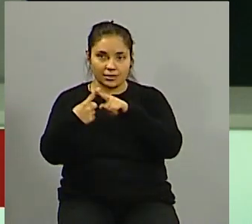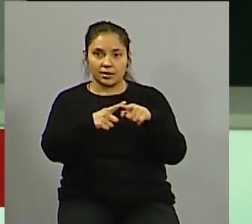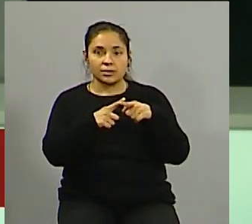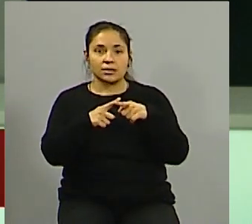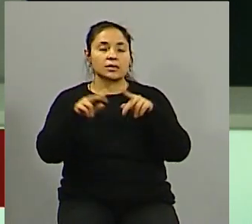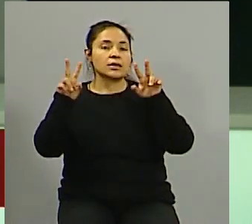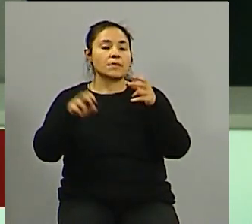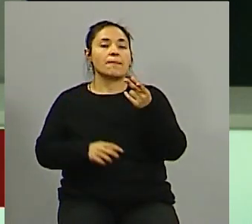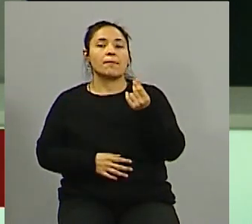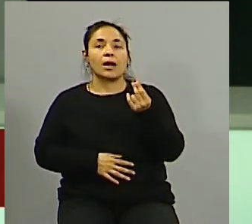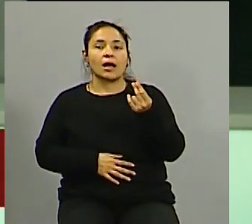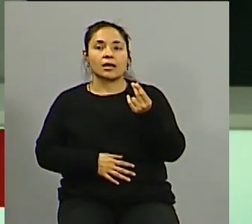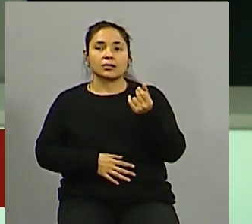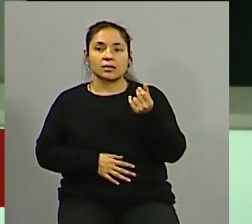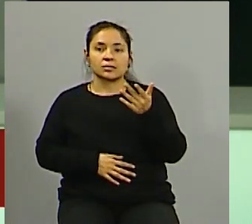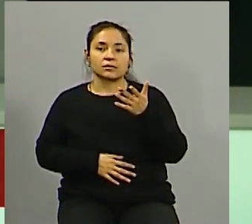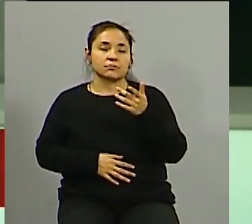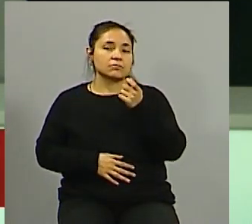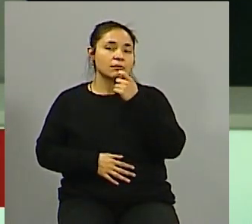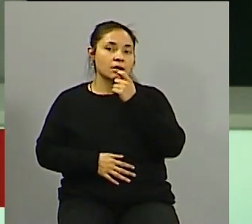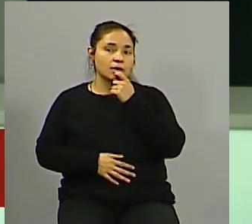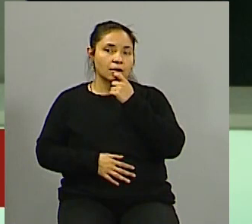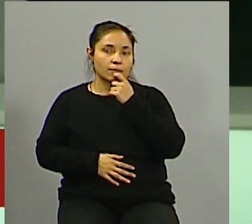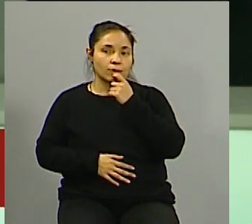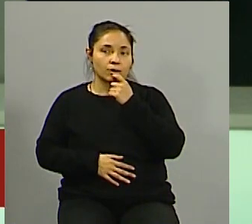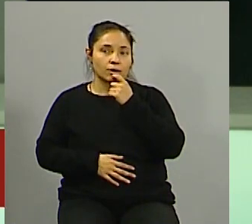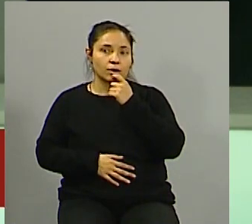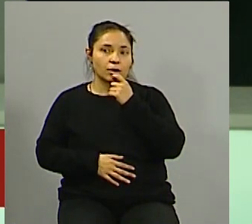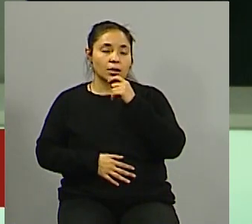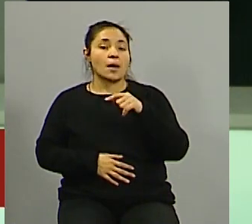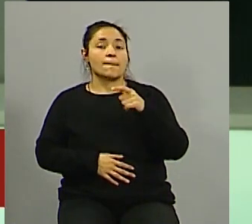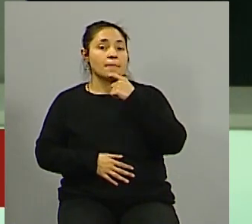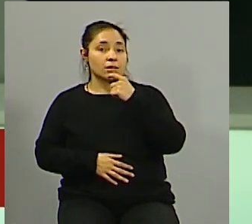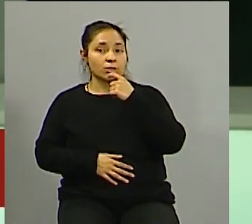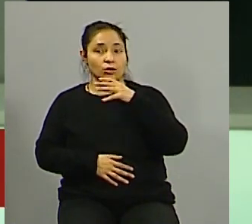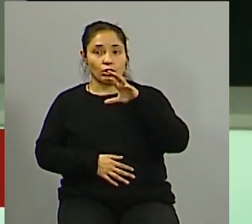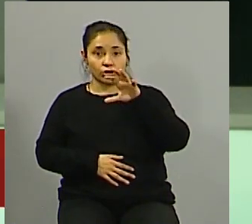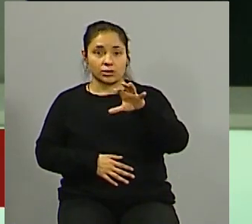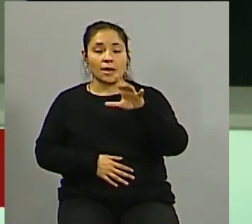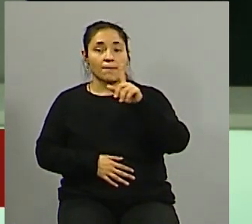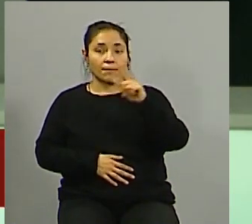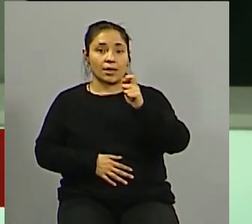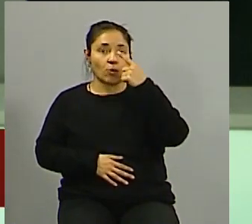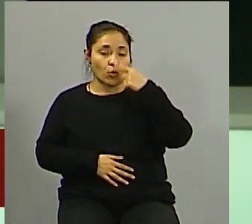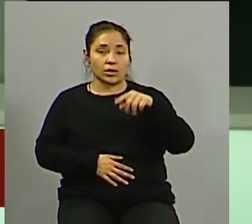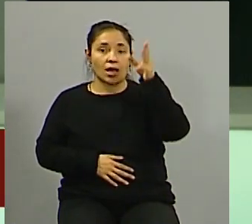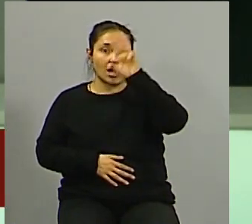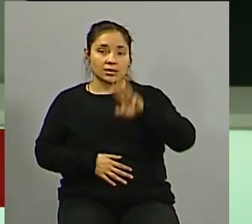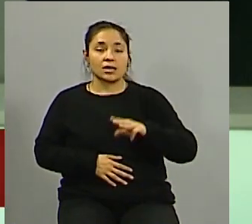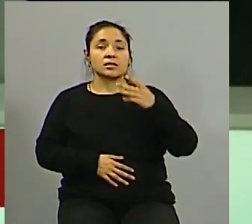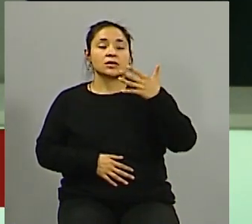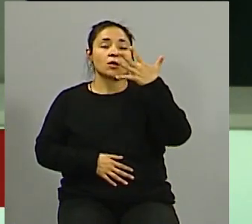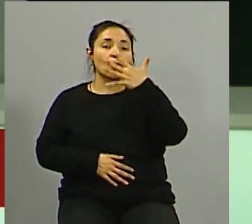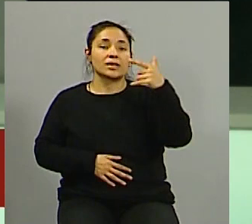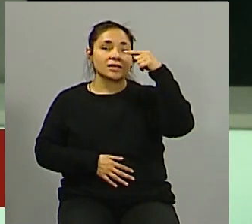el dinero, y digo, nosotros en la provincia de Mendoza el último mes, la ANSES invirtió 57.000